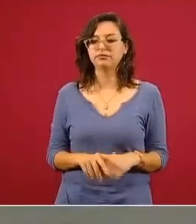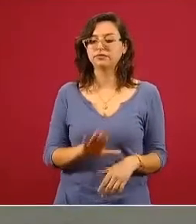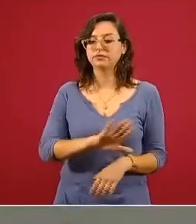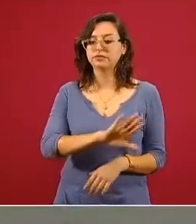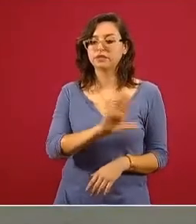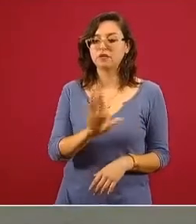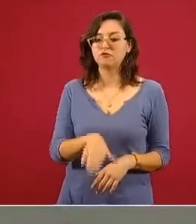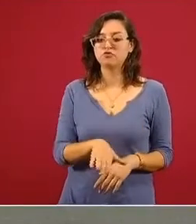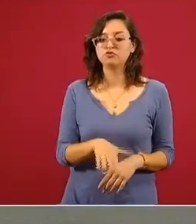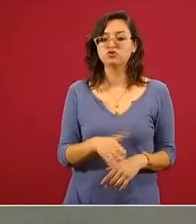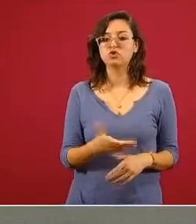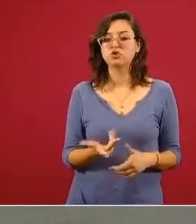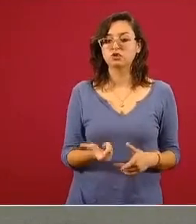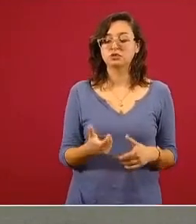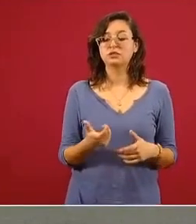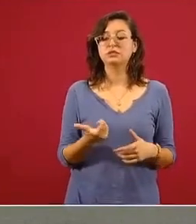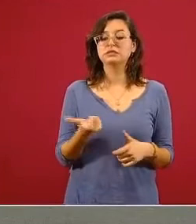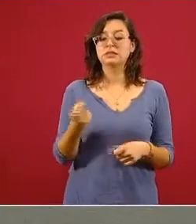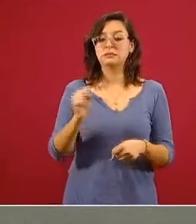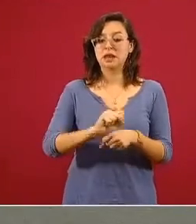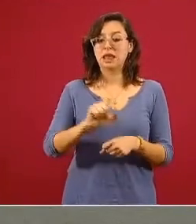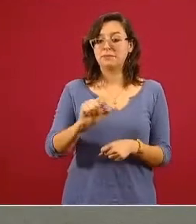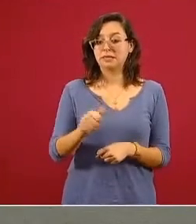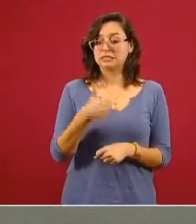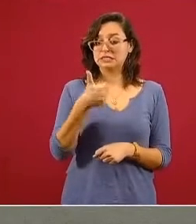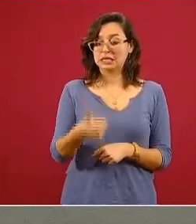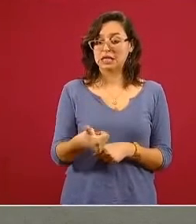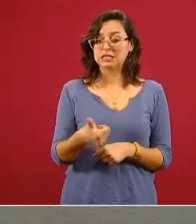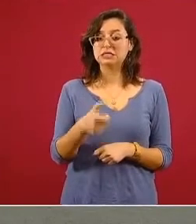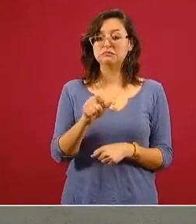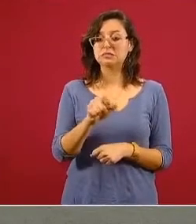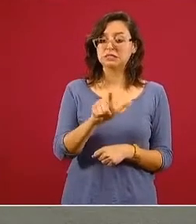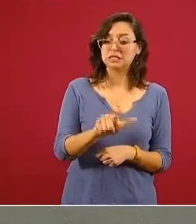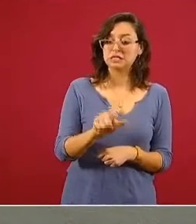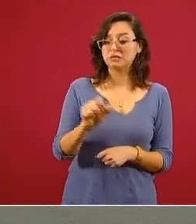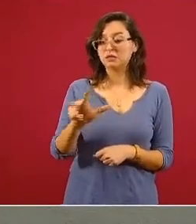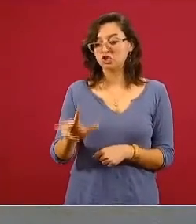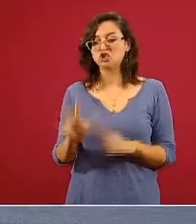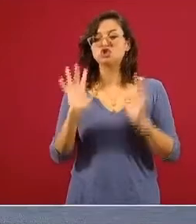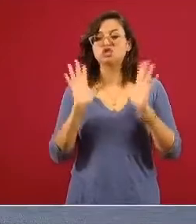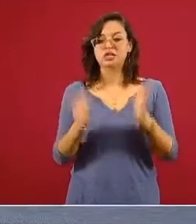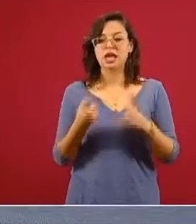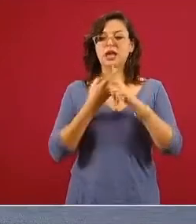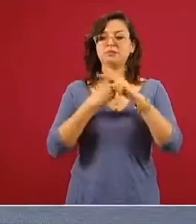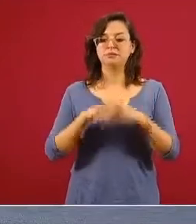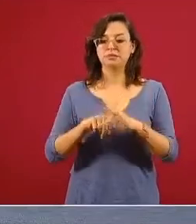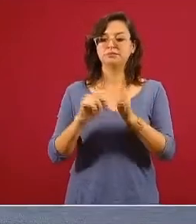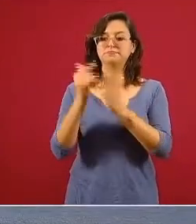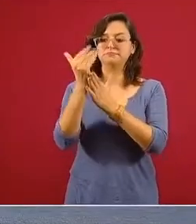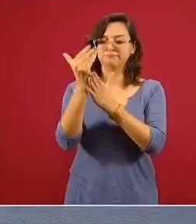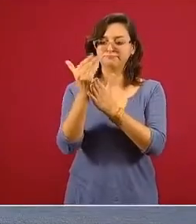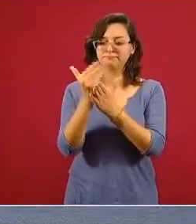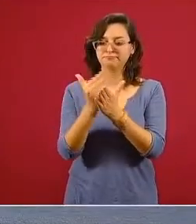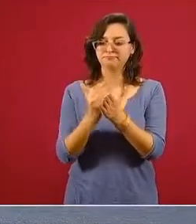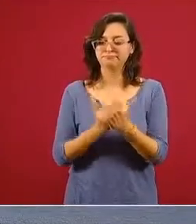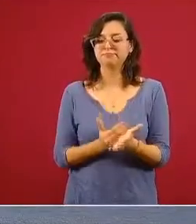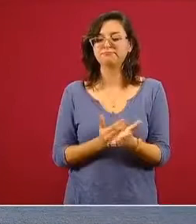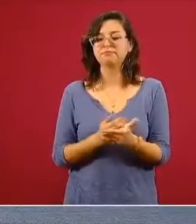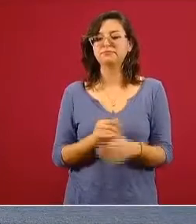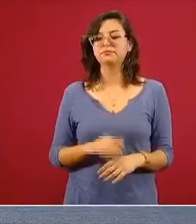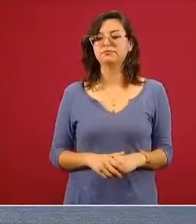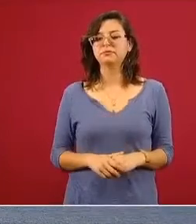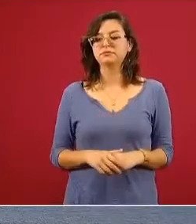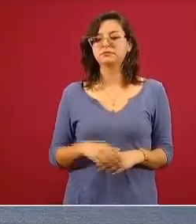las defunciones estaban en ascenso hasta la semana 26, semanas 27 y 28 ya con un decremento,